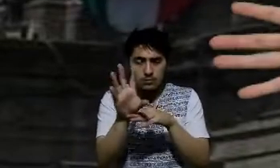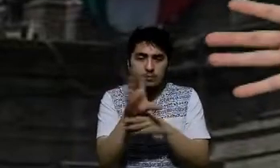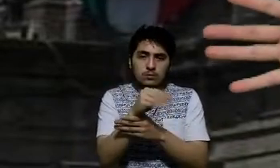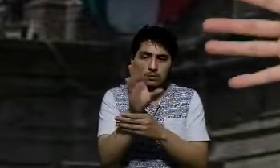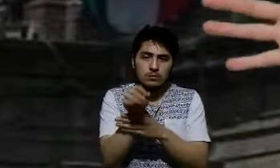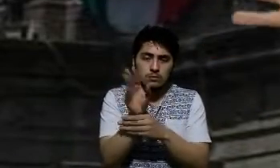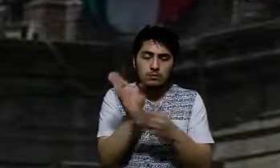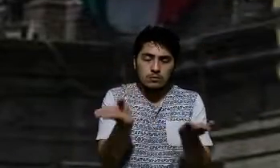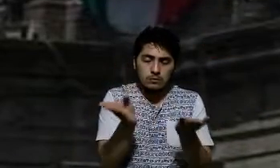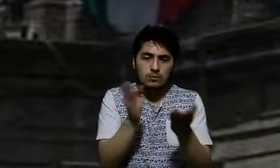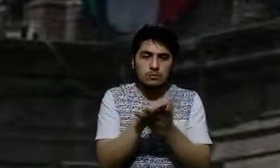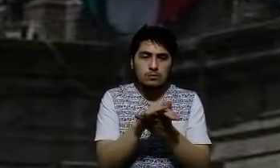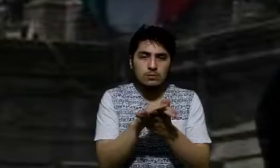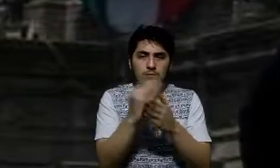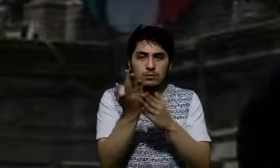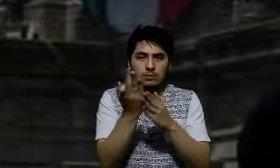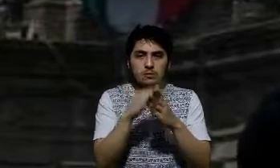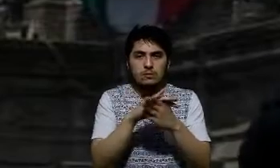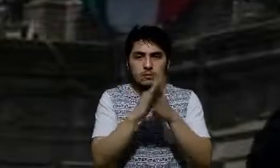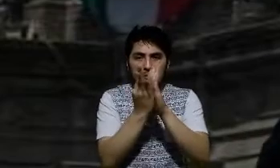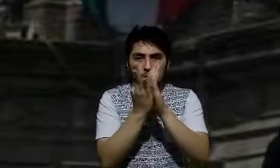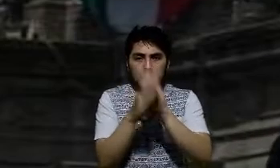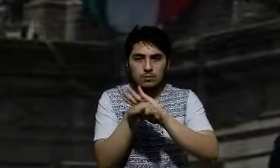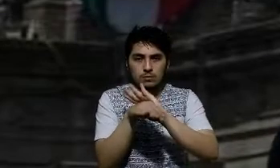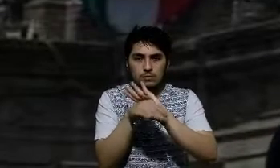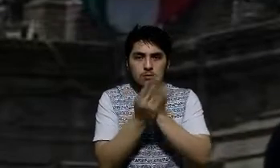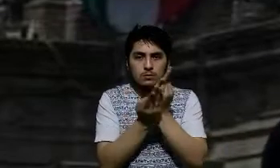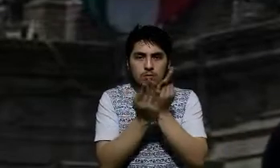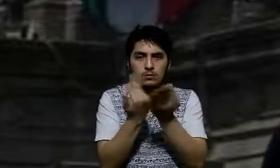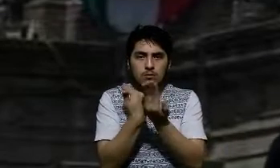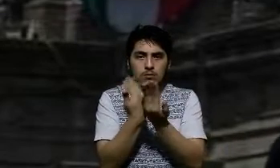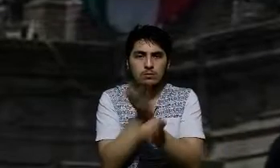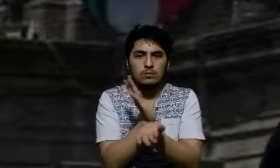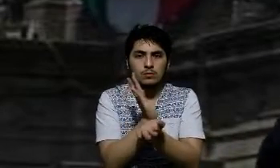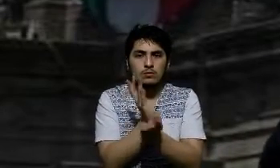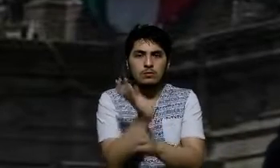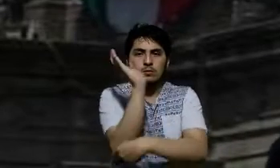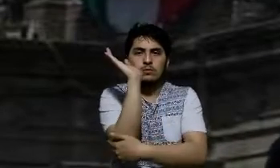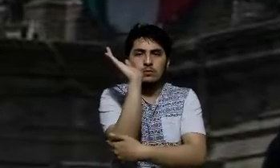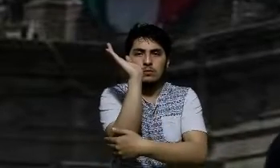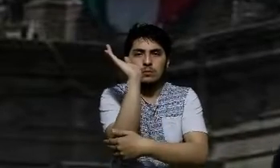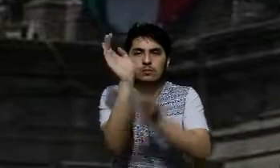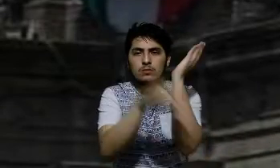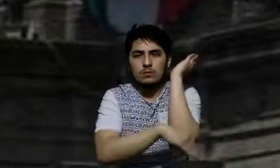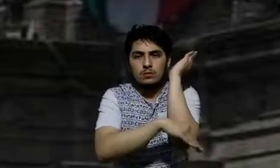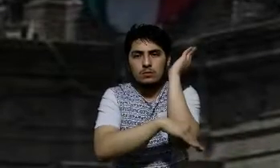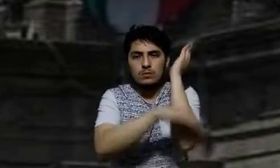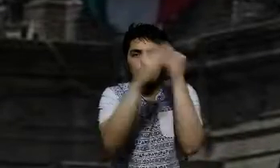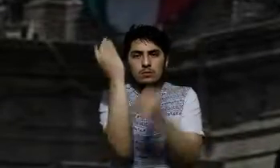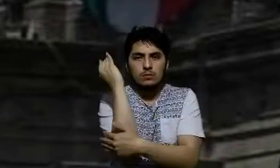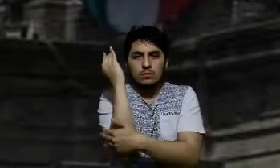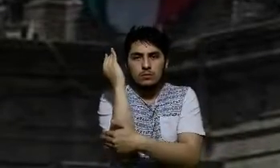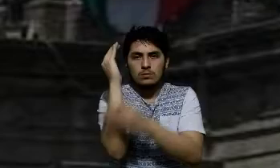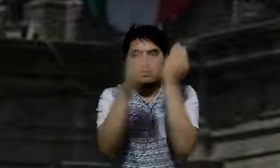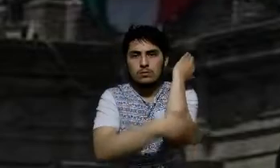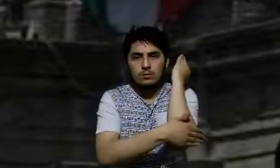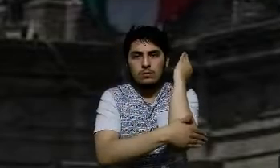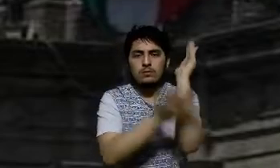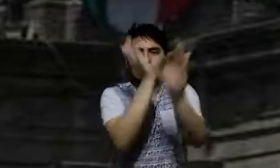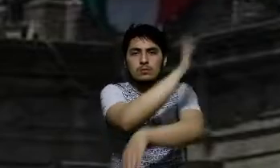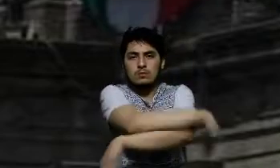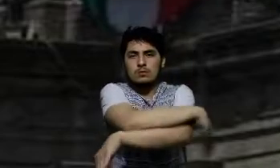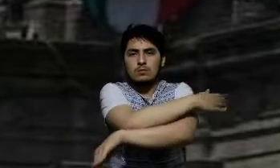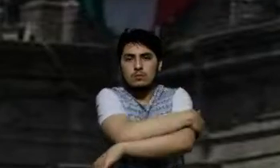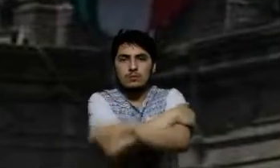a atribuir que es la esposa el presidente de los Estados Unidos mexicanos. Gracias por